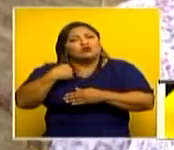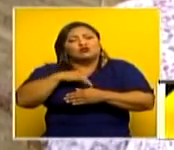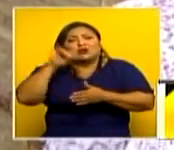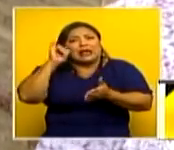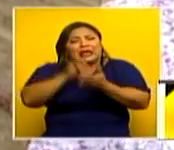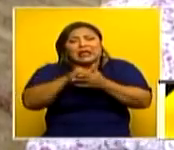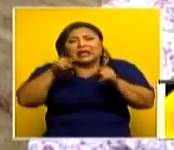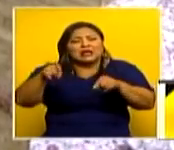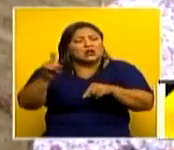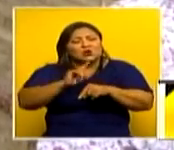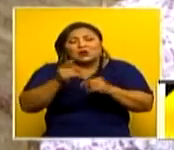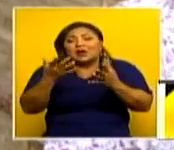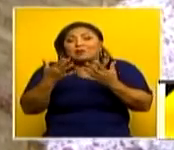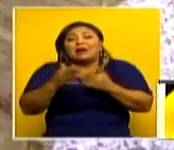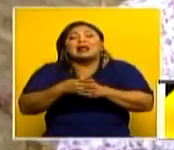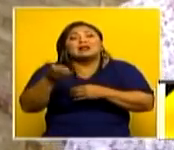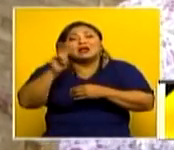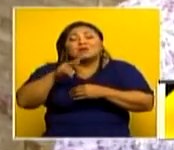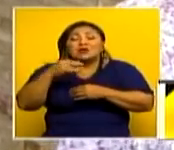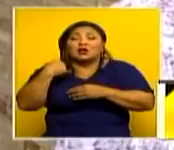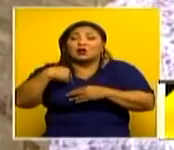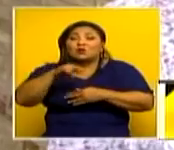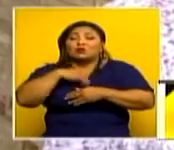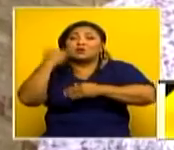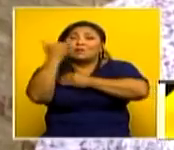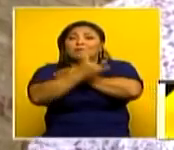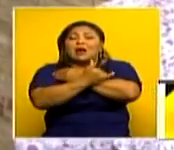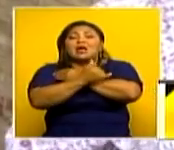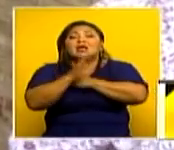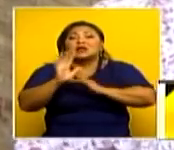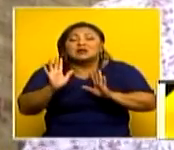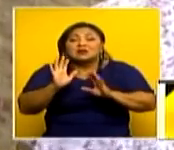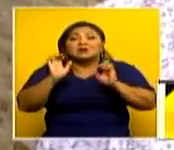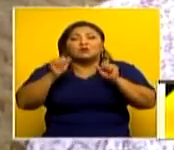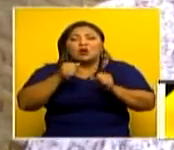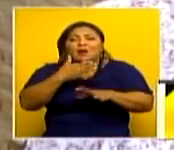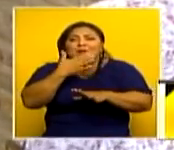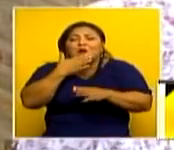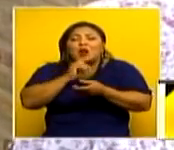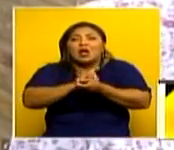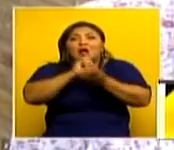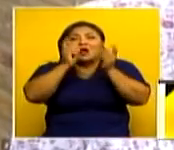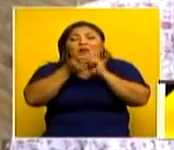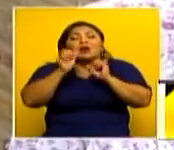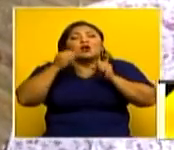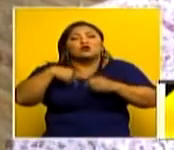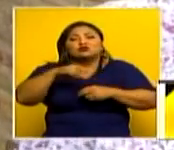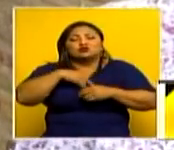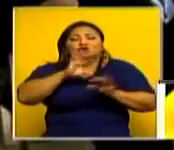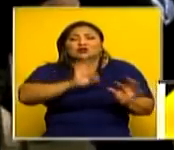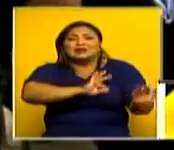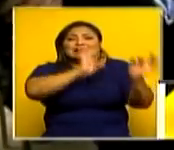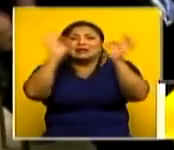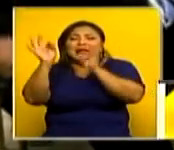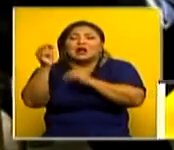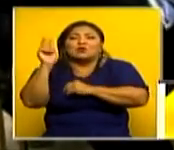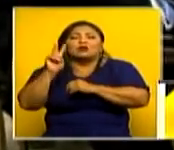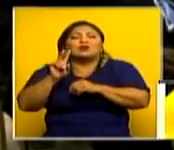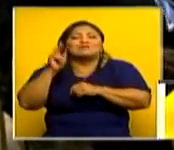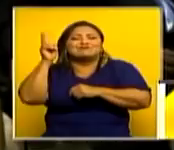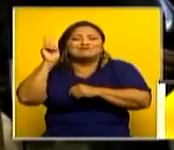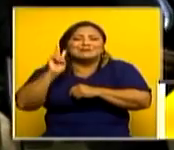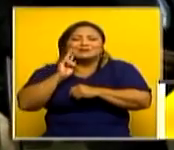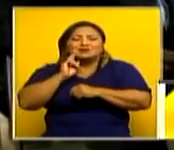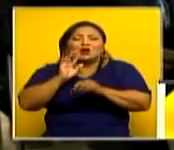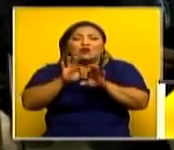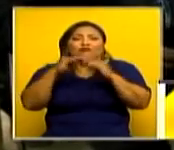acá. Esperamos también que nuestro país se pueda mejorar y regresar a nuestro país con otras familias. Que no están en contra